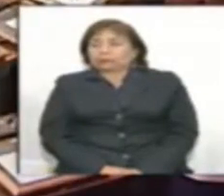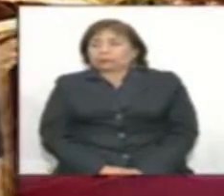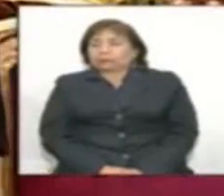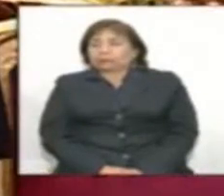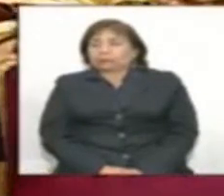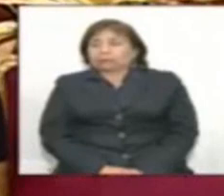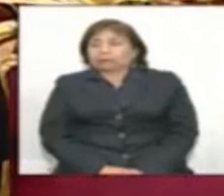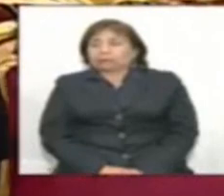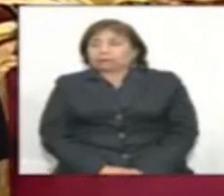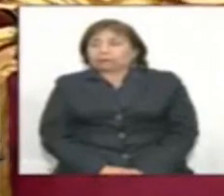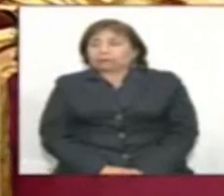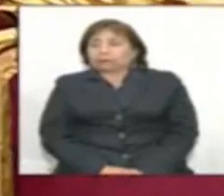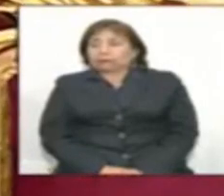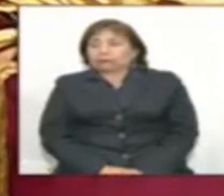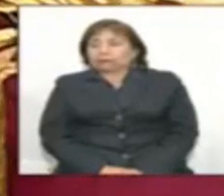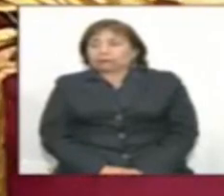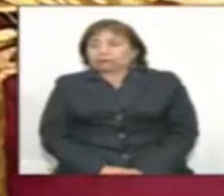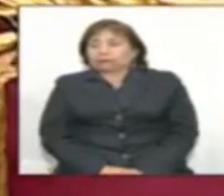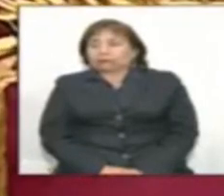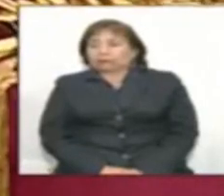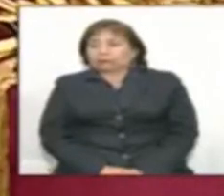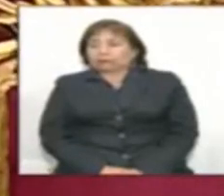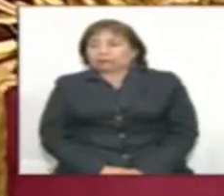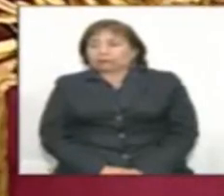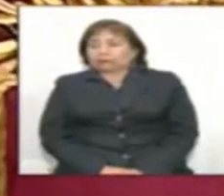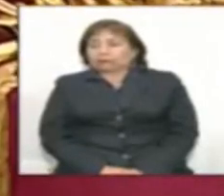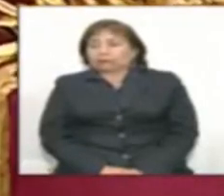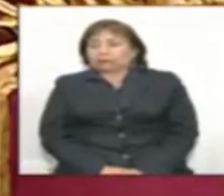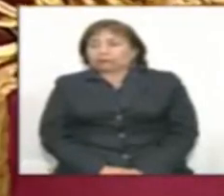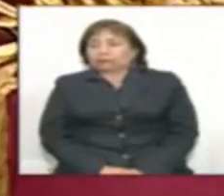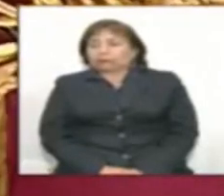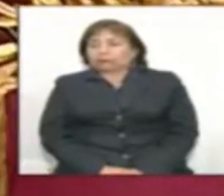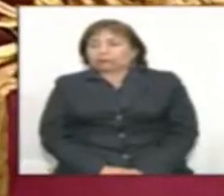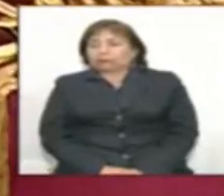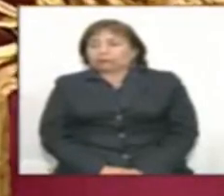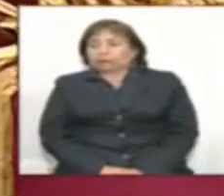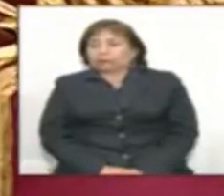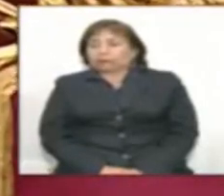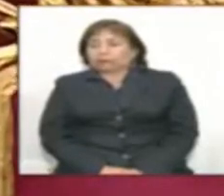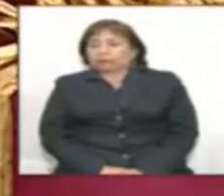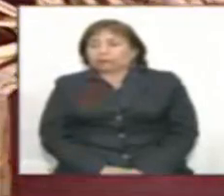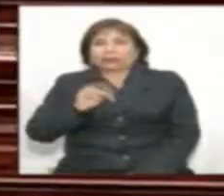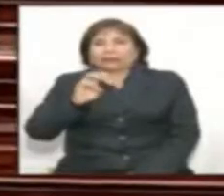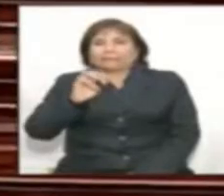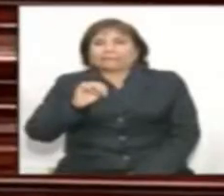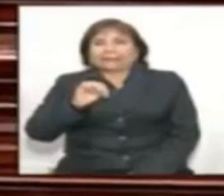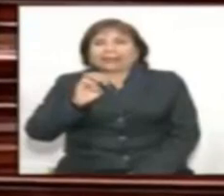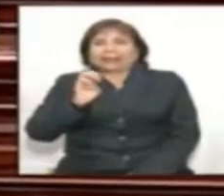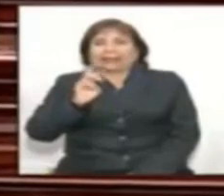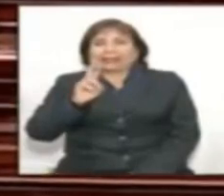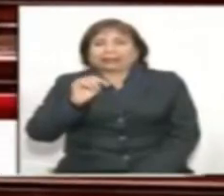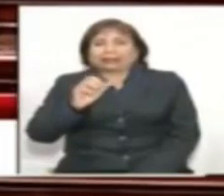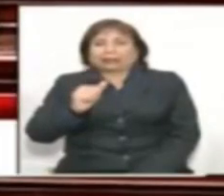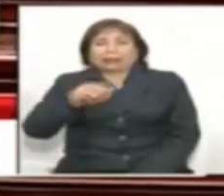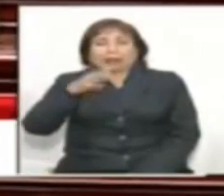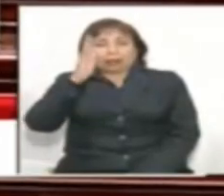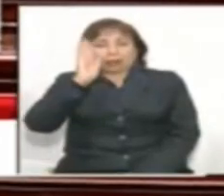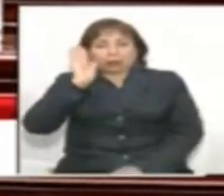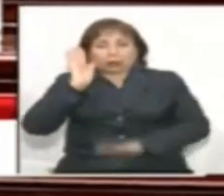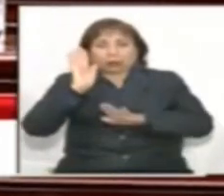Partido Acción Popular, Manuel Merino, y le colocó la banda que lo identifica ahora como jefe de Estado. Juro por